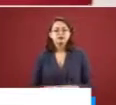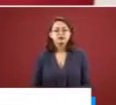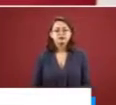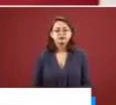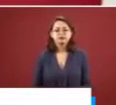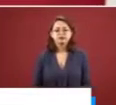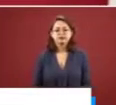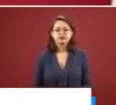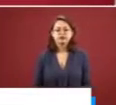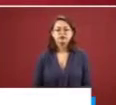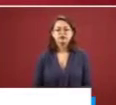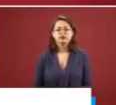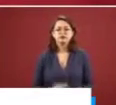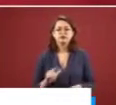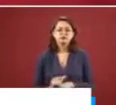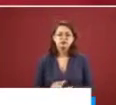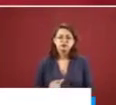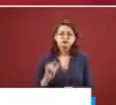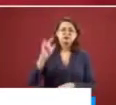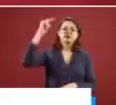y lo bajaban en toluca